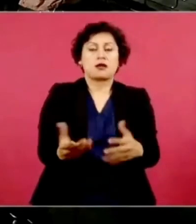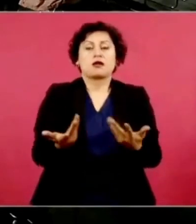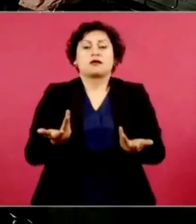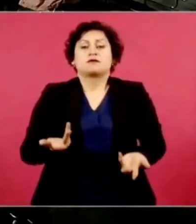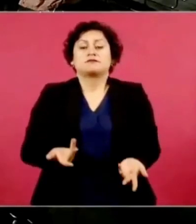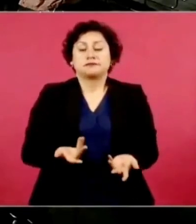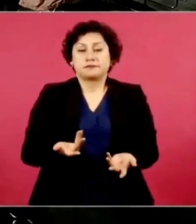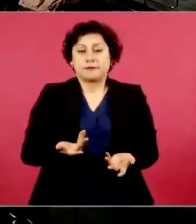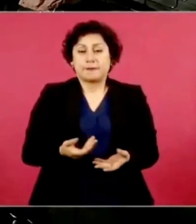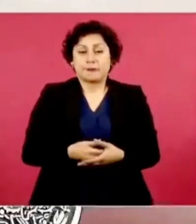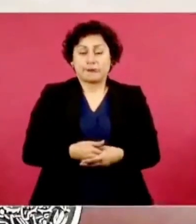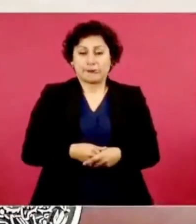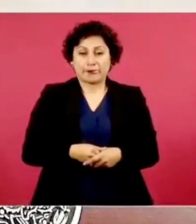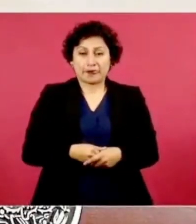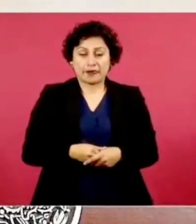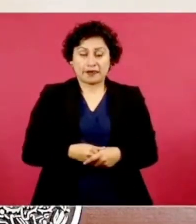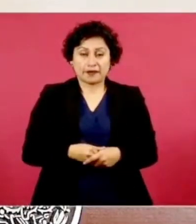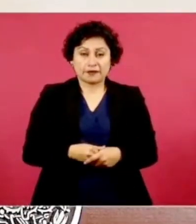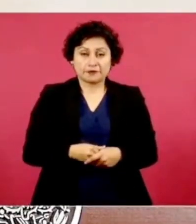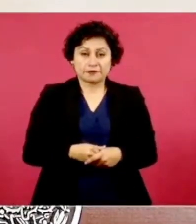nada más de